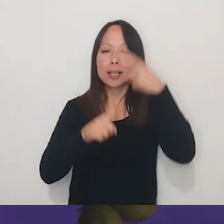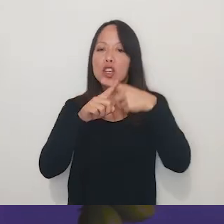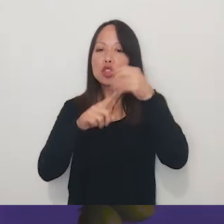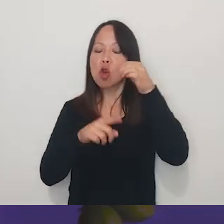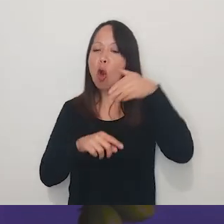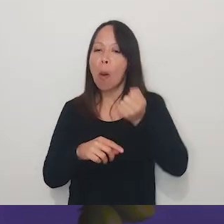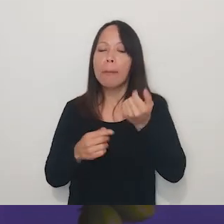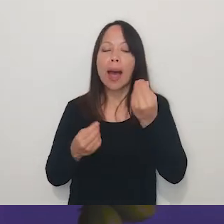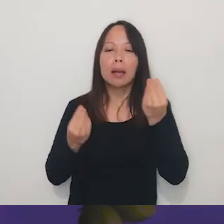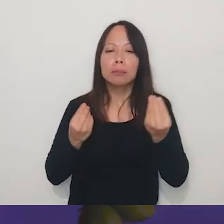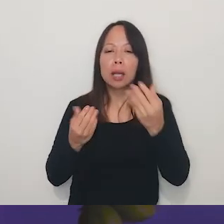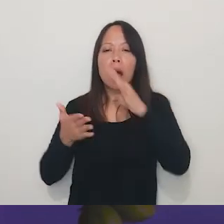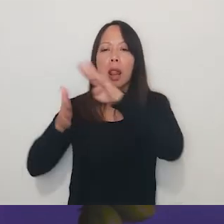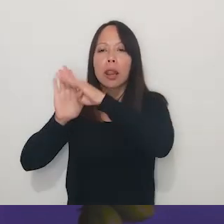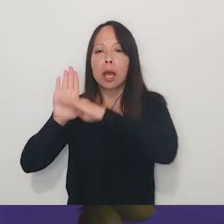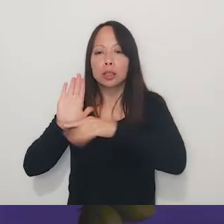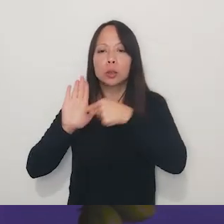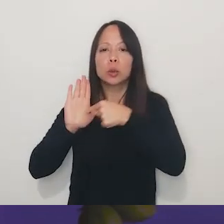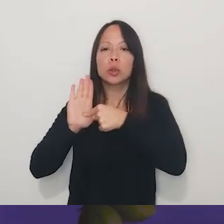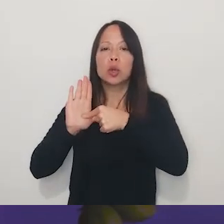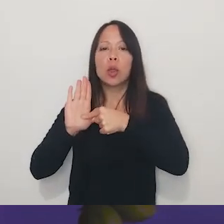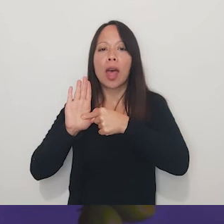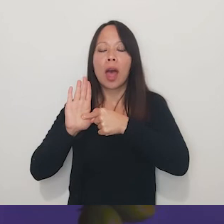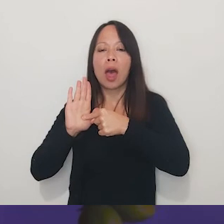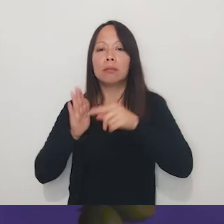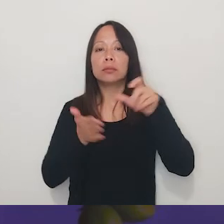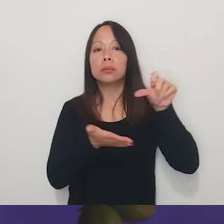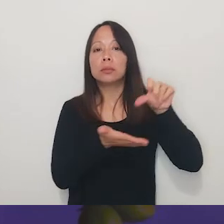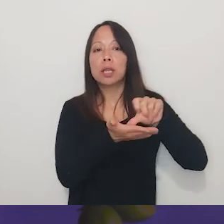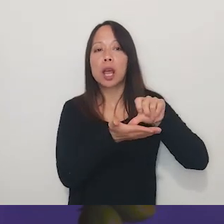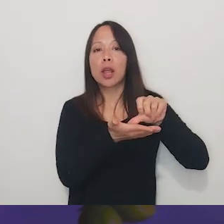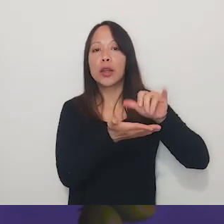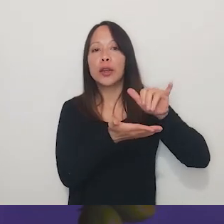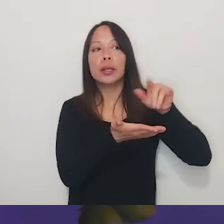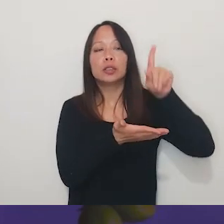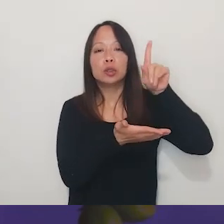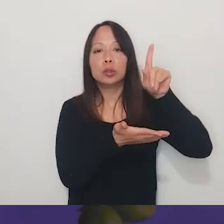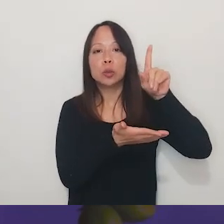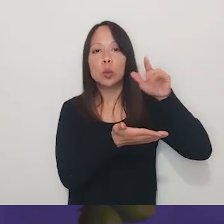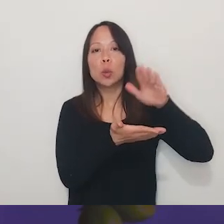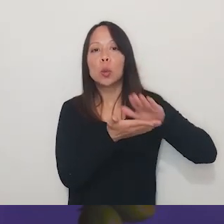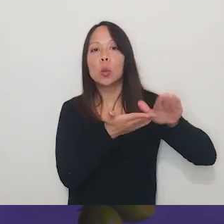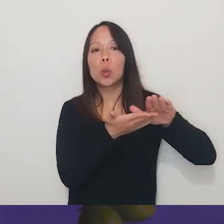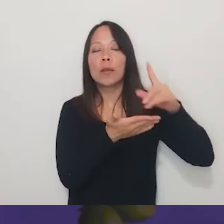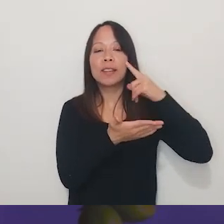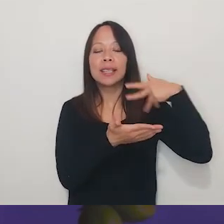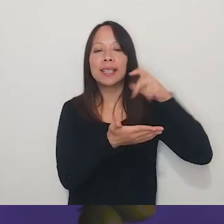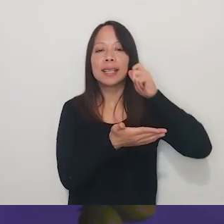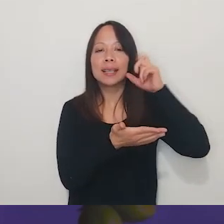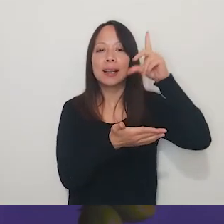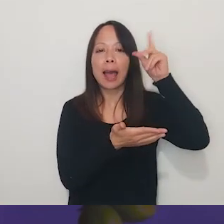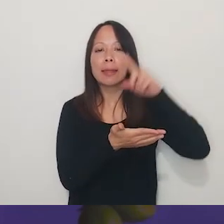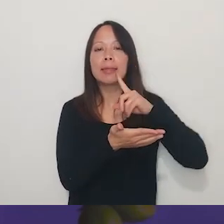rápido. Esto es un estudio de New England también que habla del efecto del diagnóstico genético en pacientes previamente